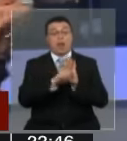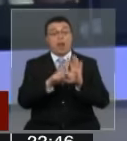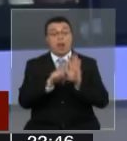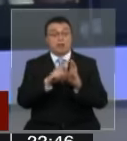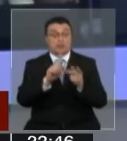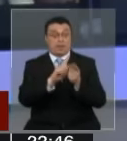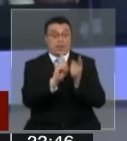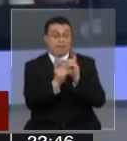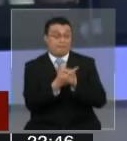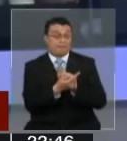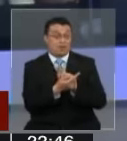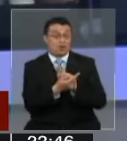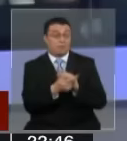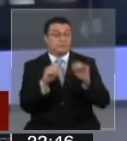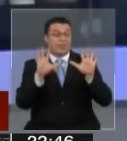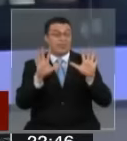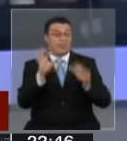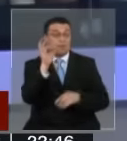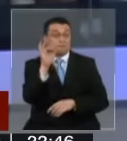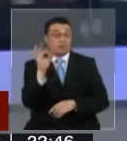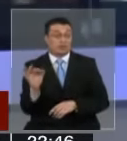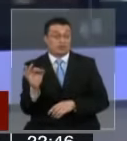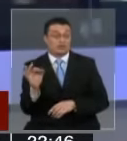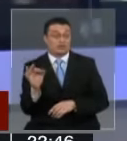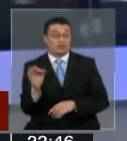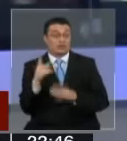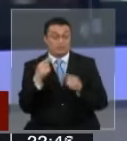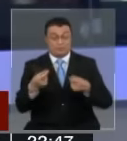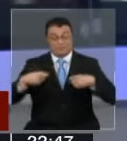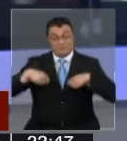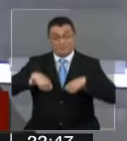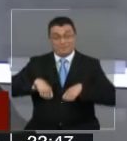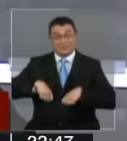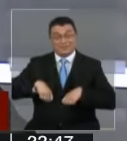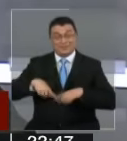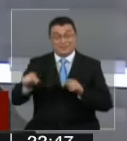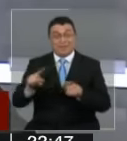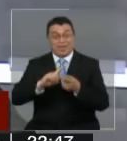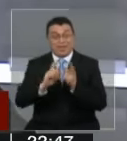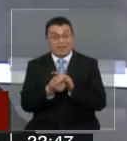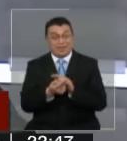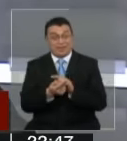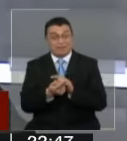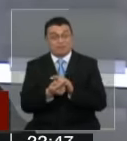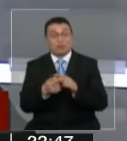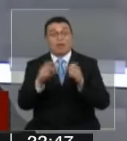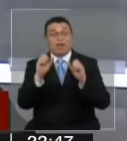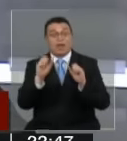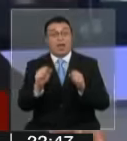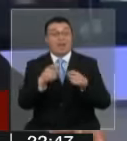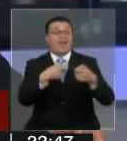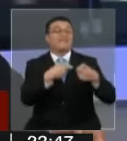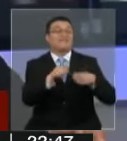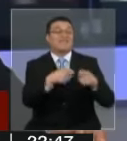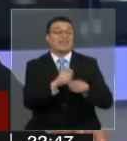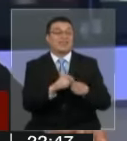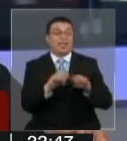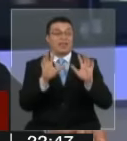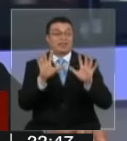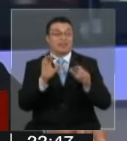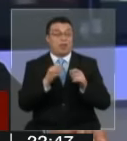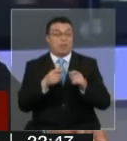cambió del 10% de las utilidades se cambió a las ventas? Las